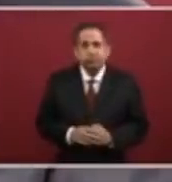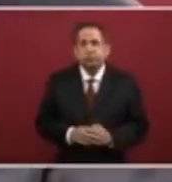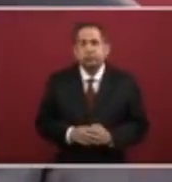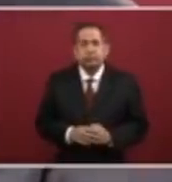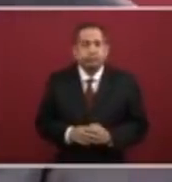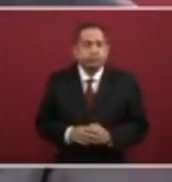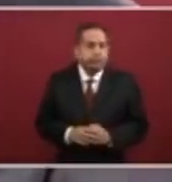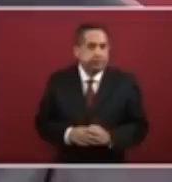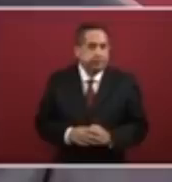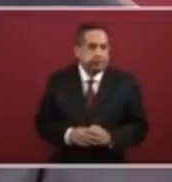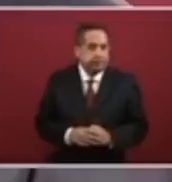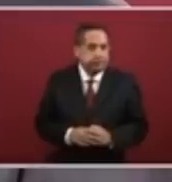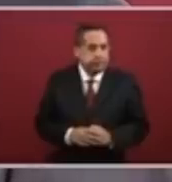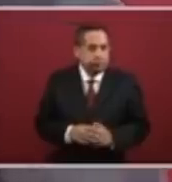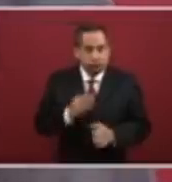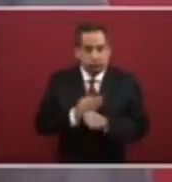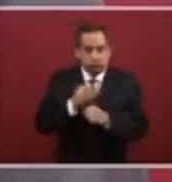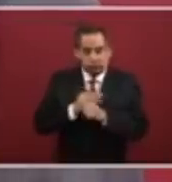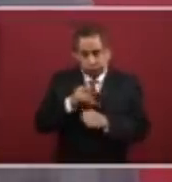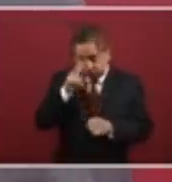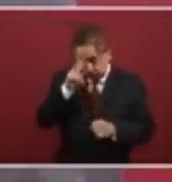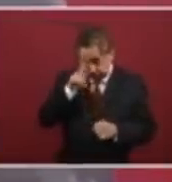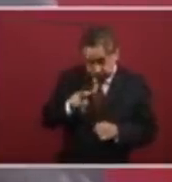están presentando,